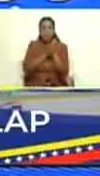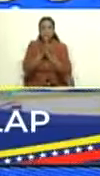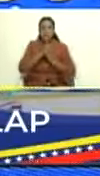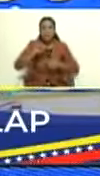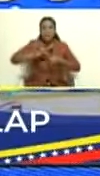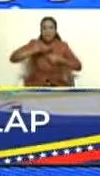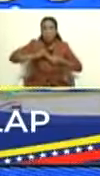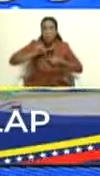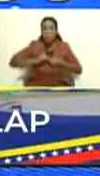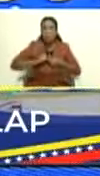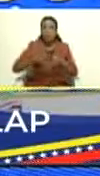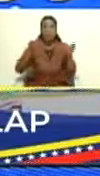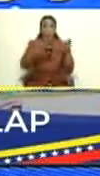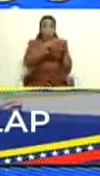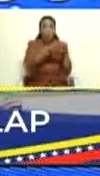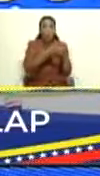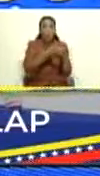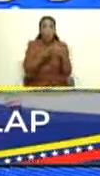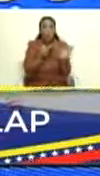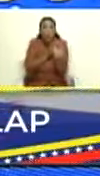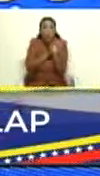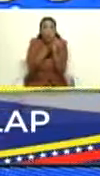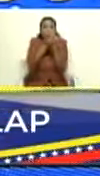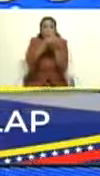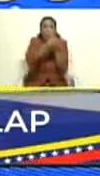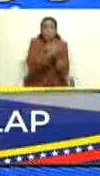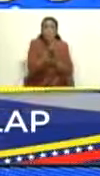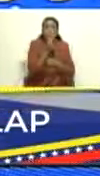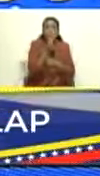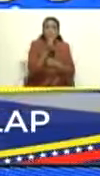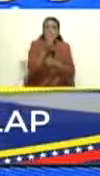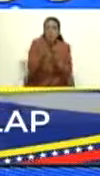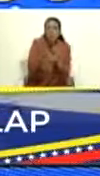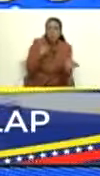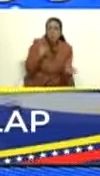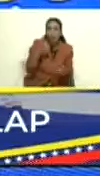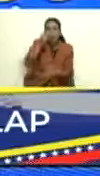Ellos con la oligarquía le escondieron la comida al pueblo.